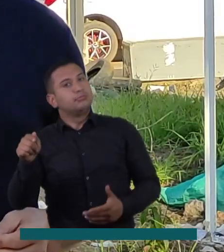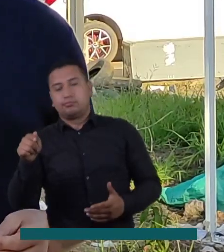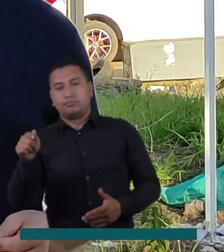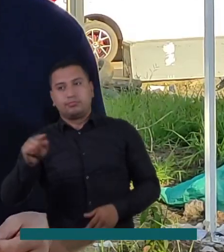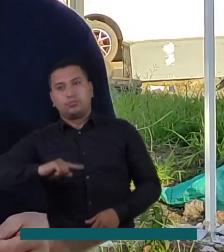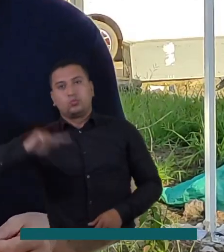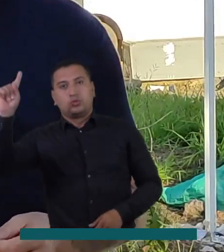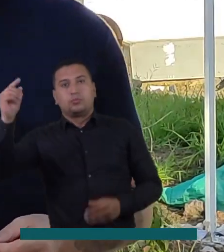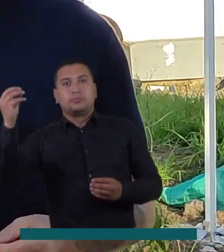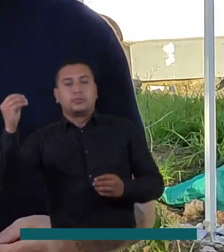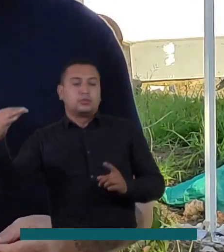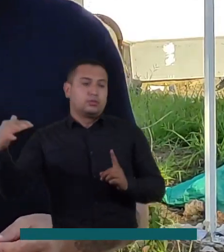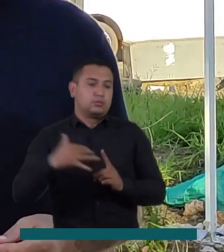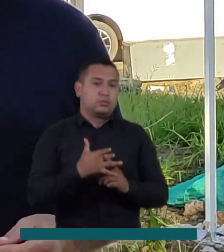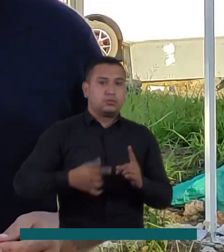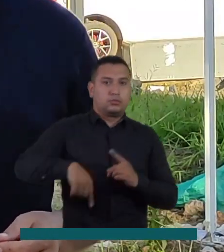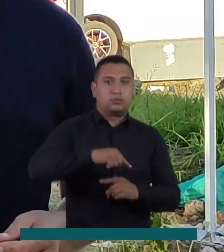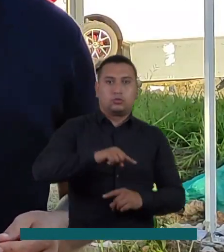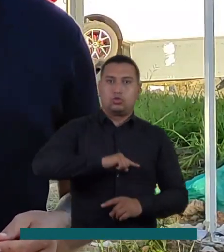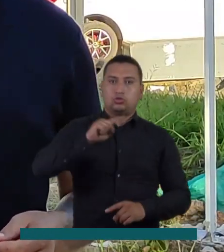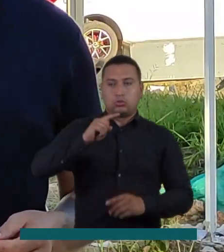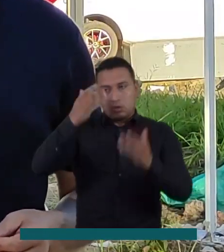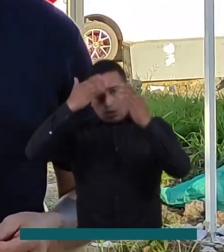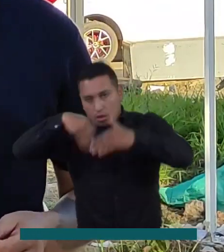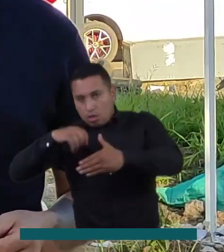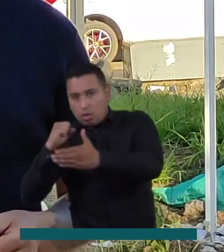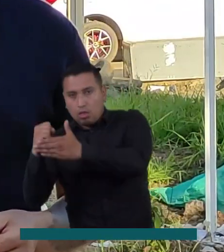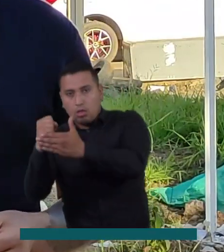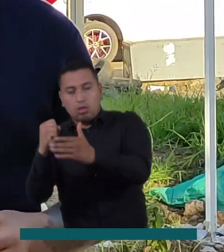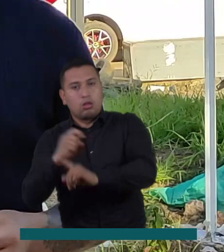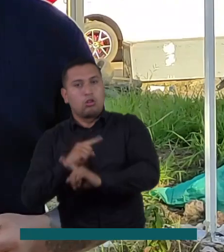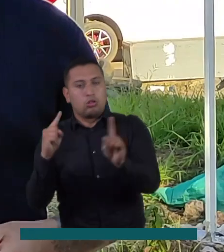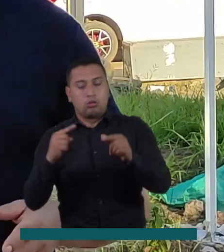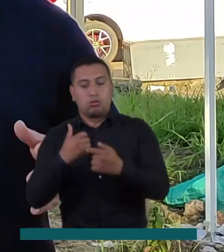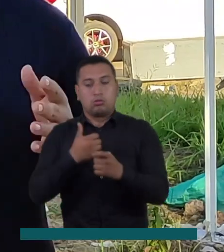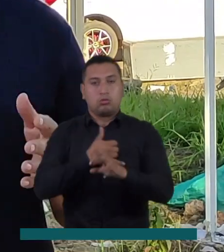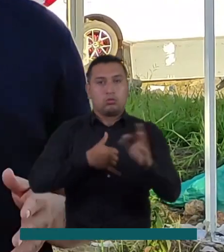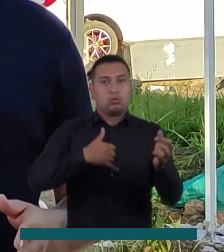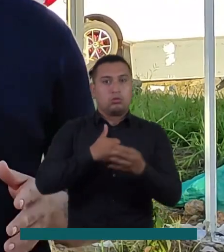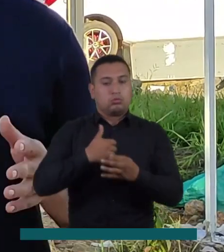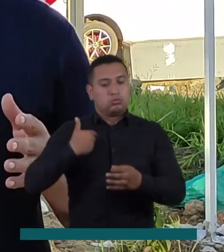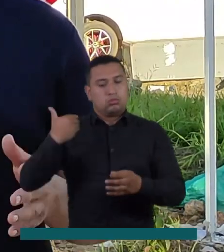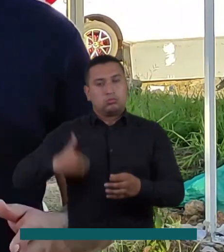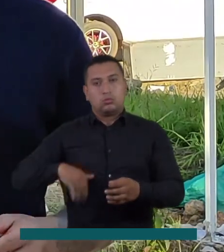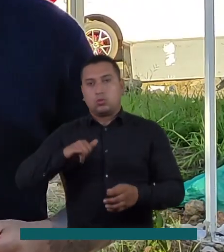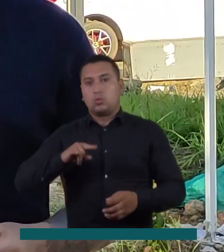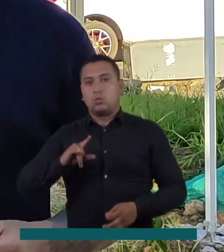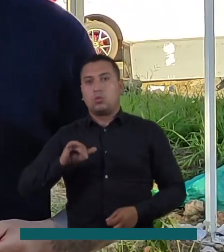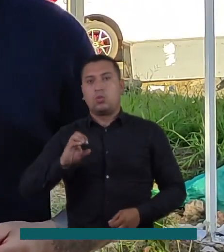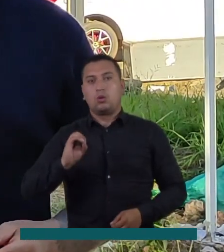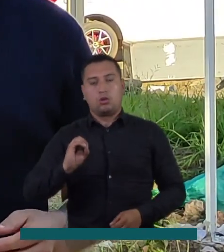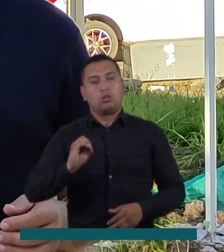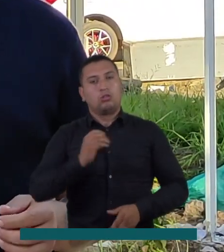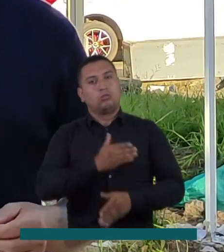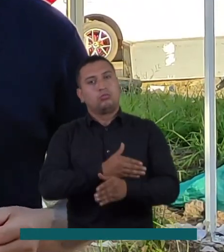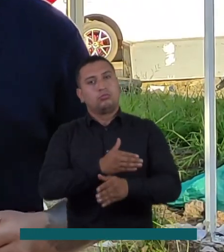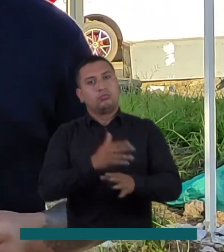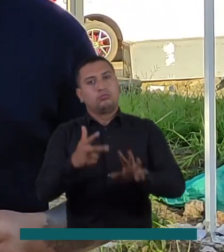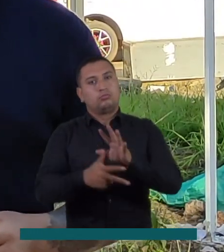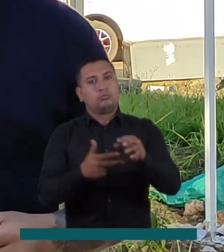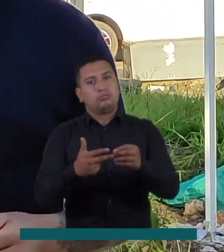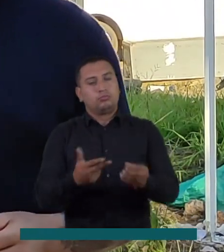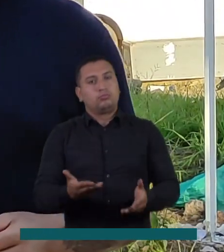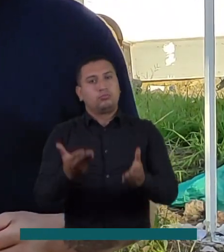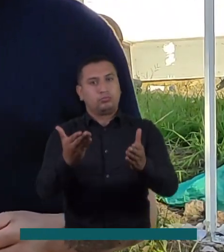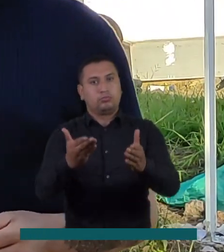operación de estos mataderos clandestinos. Desde San José del Guaviare informó Julio Ernesto Velázquez Arango para Enlace